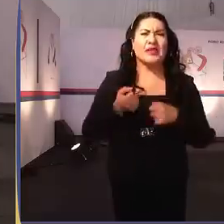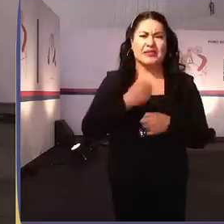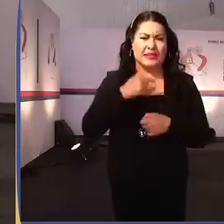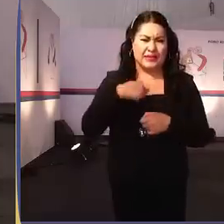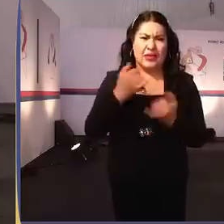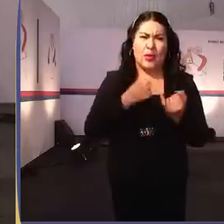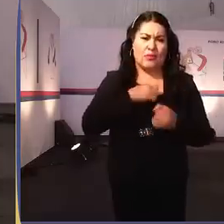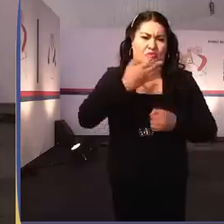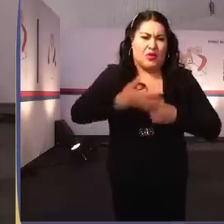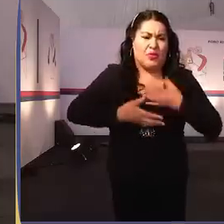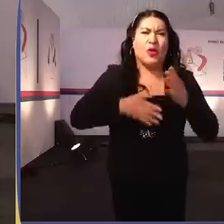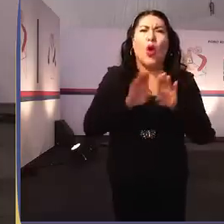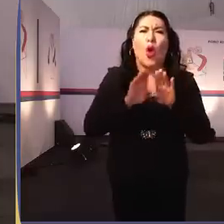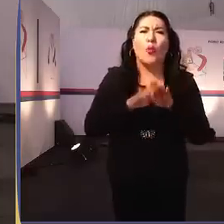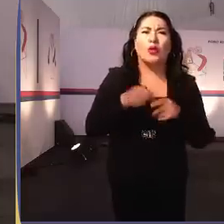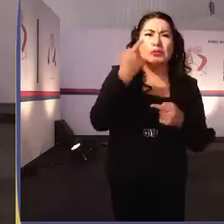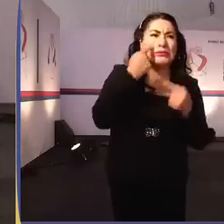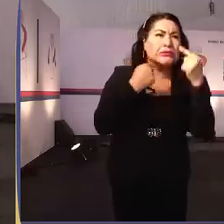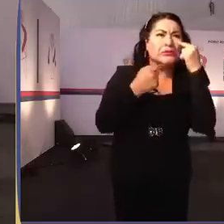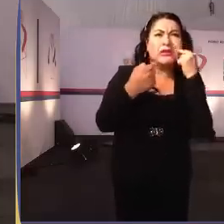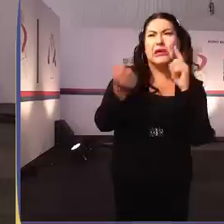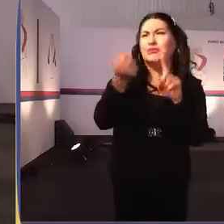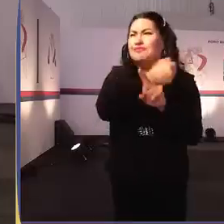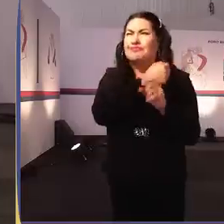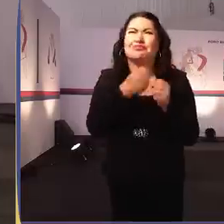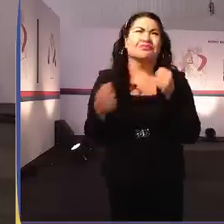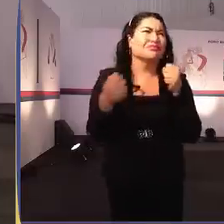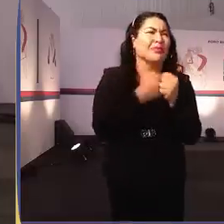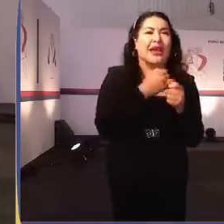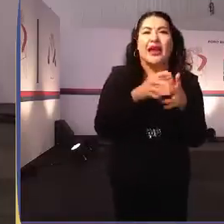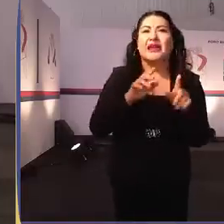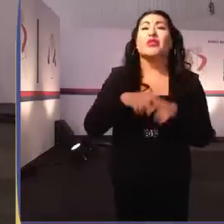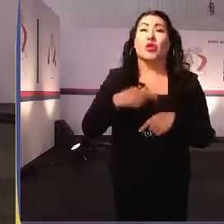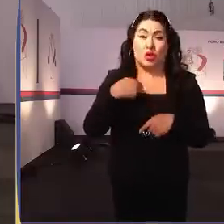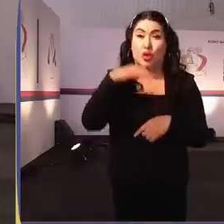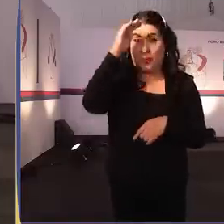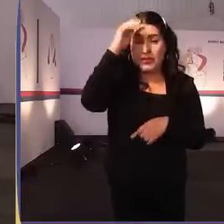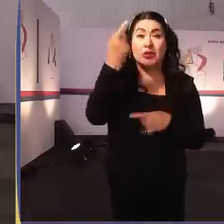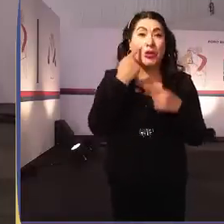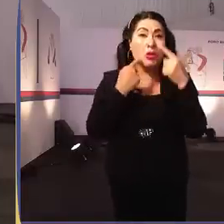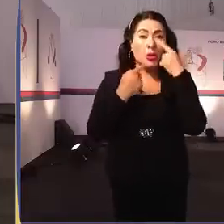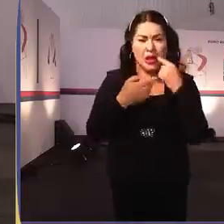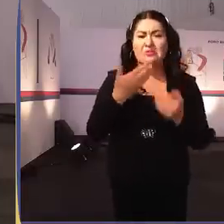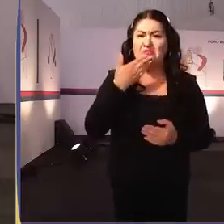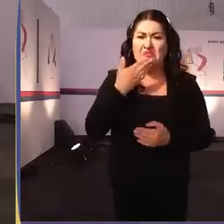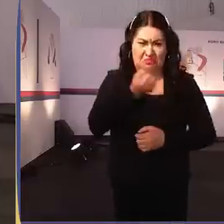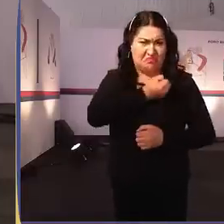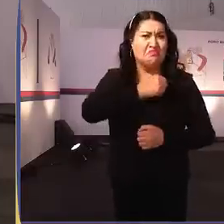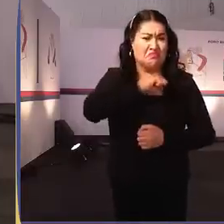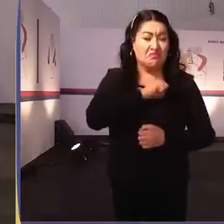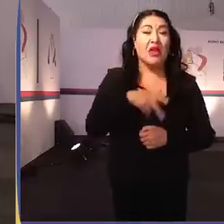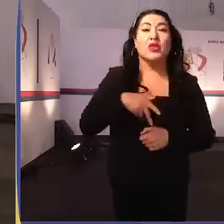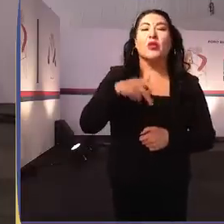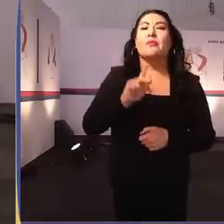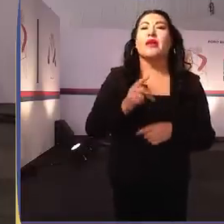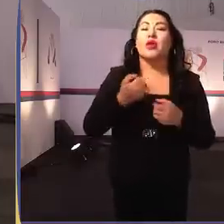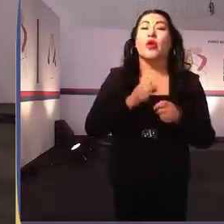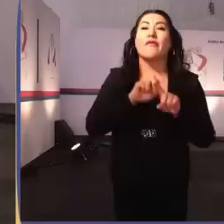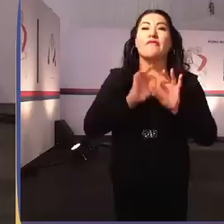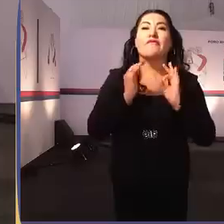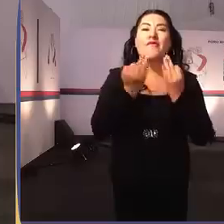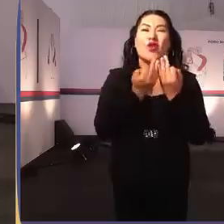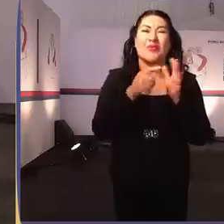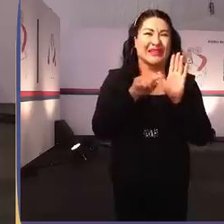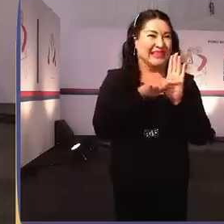desahogar llorando. Bueno, todo, hay que llorar, pienso que es muy sano, muy humano. Pero nos podemos desahogar de muchas maneras